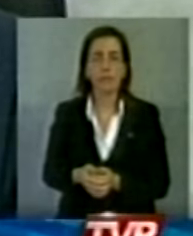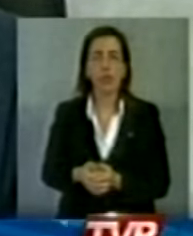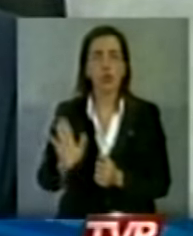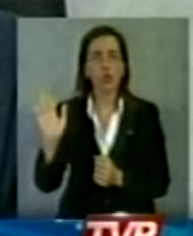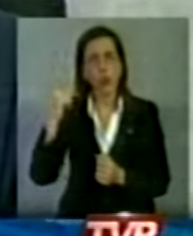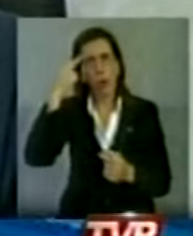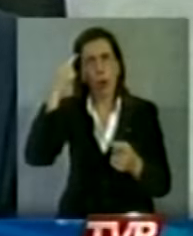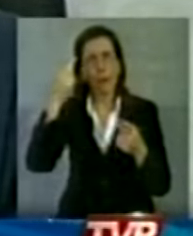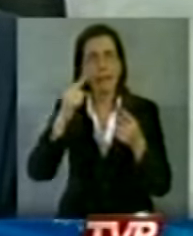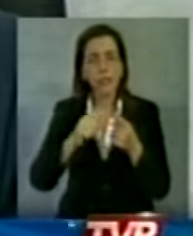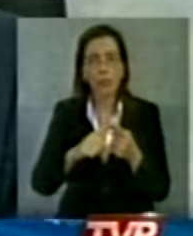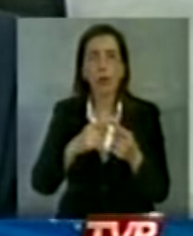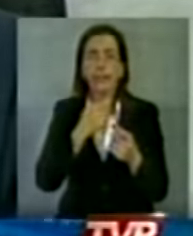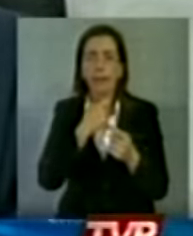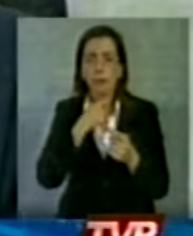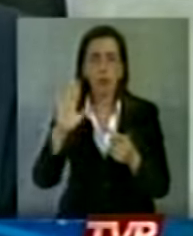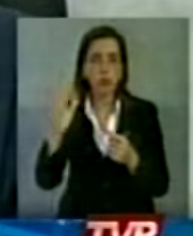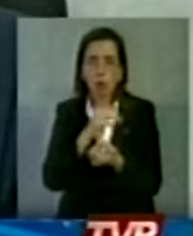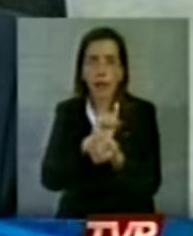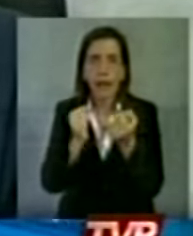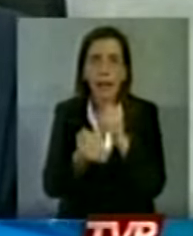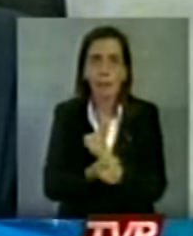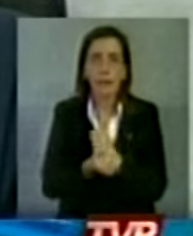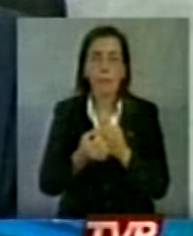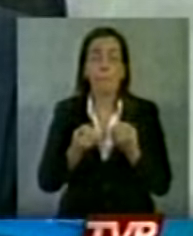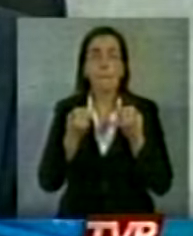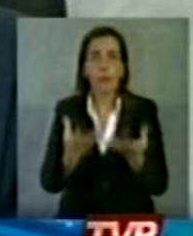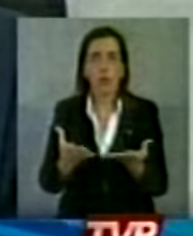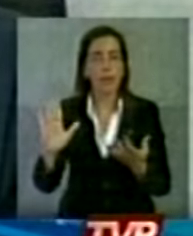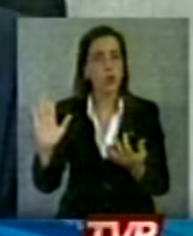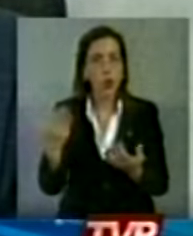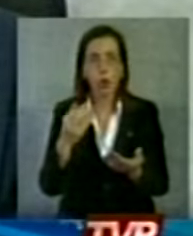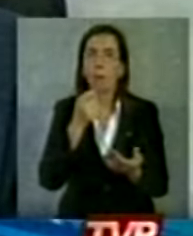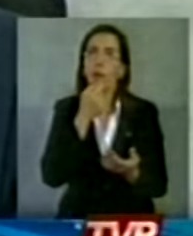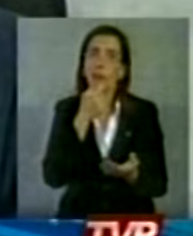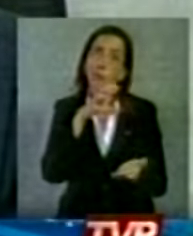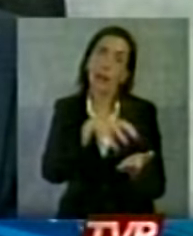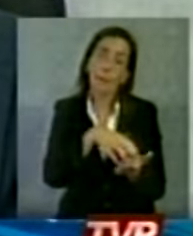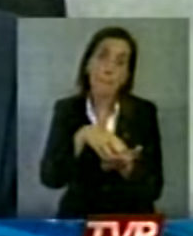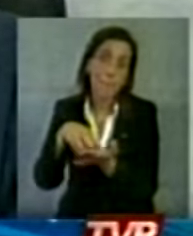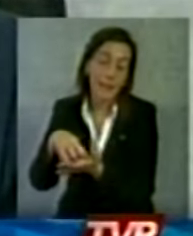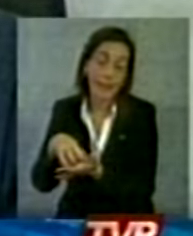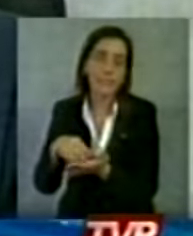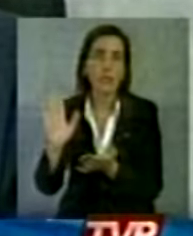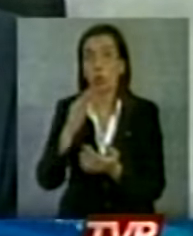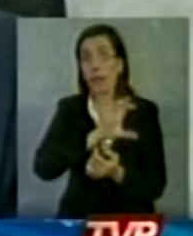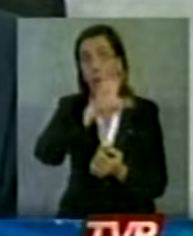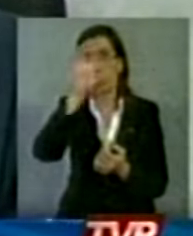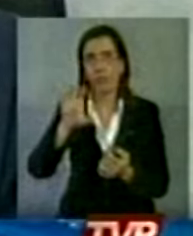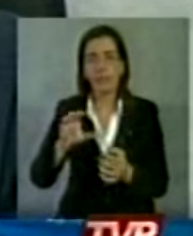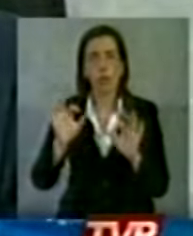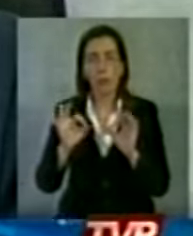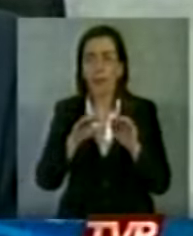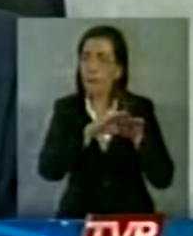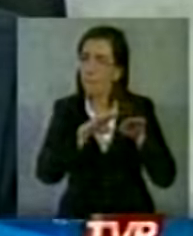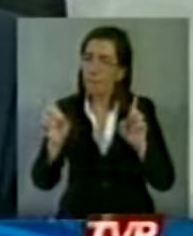transformen en un verdadero incremento de competitividad por parte de las empresas y de nuestra provincia, manteniendo los niveles de